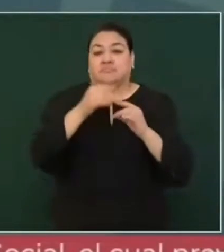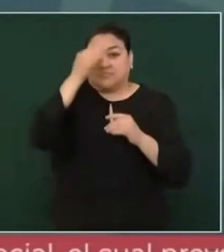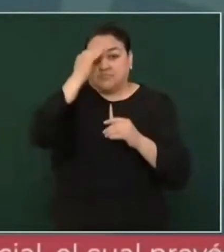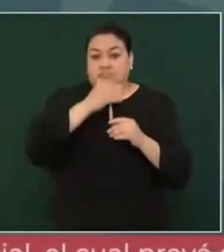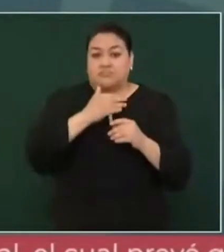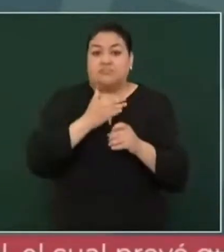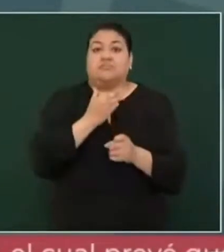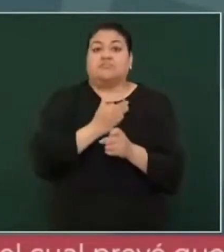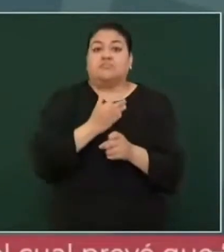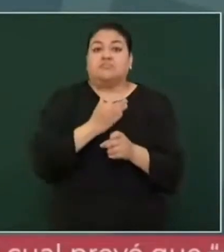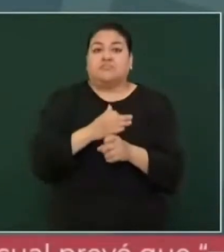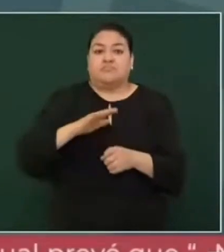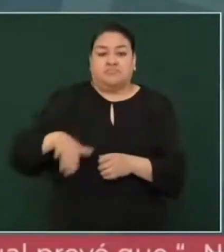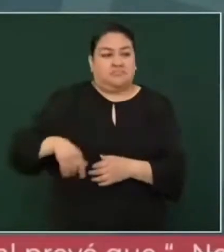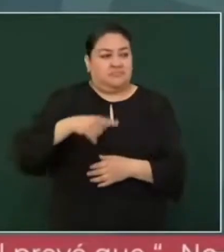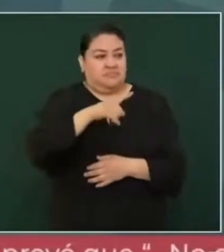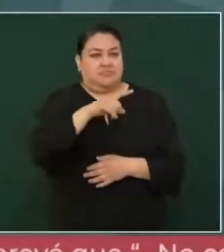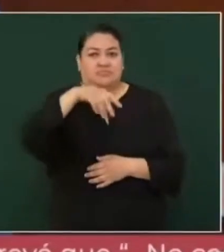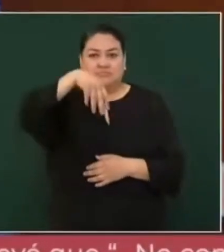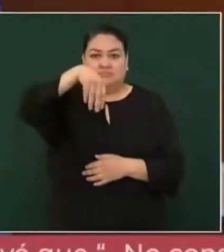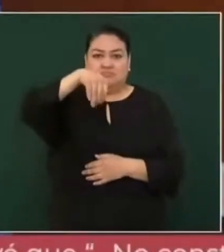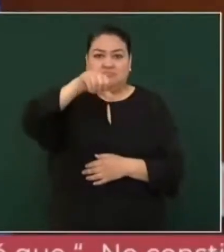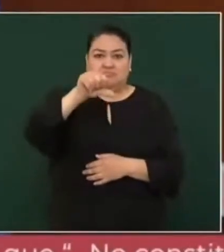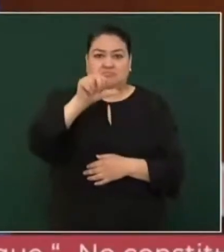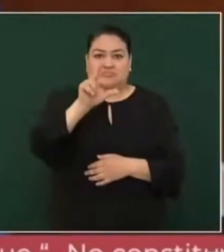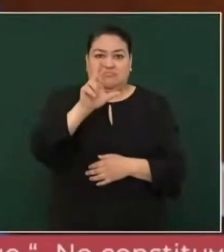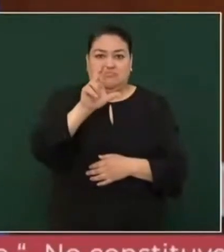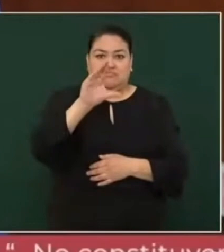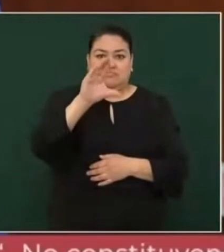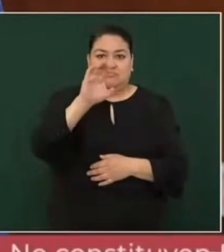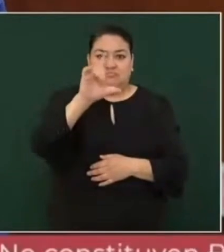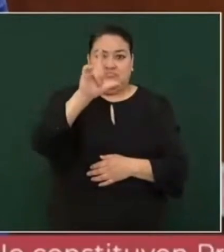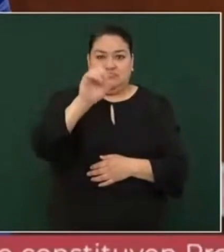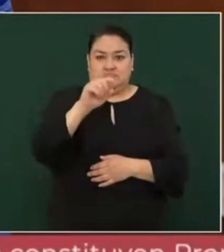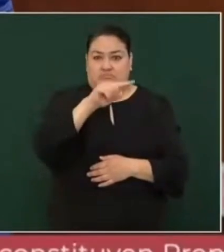aquí Marcelo expuso.